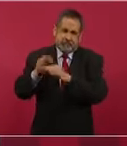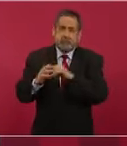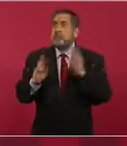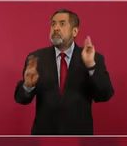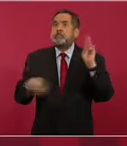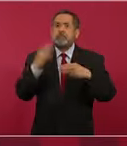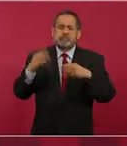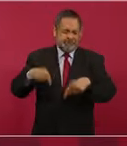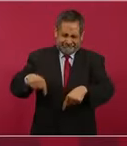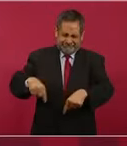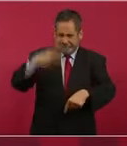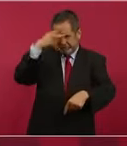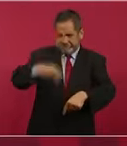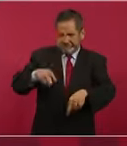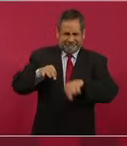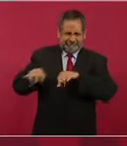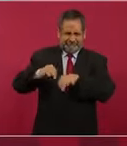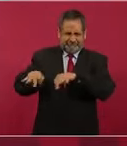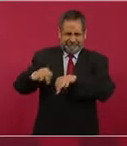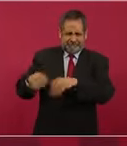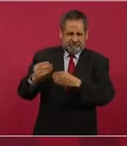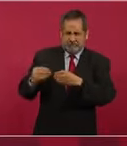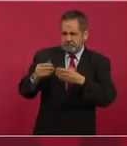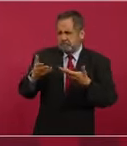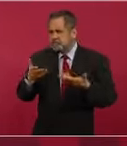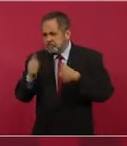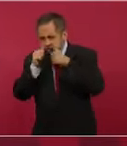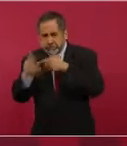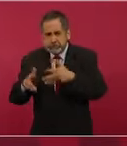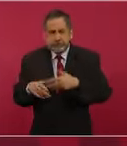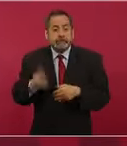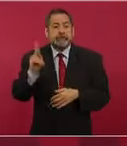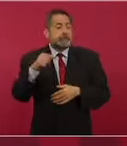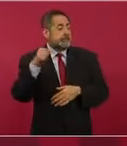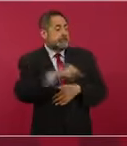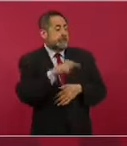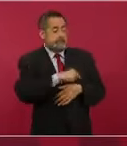mundo. Pero la mentalidad conservadora